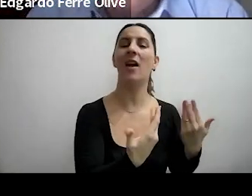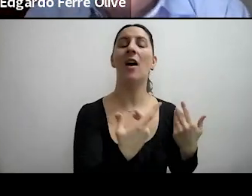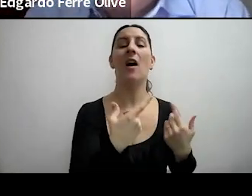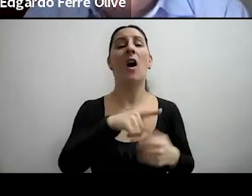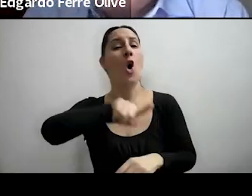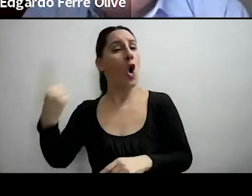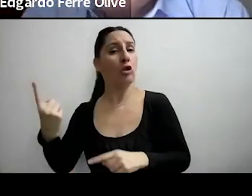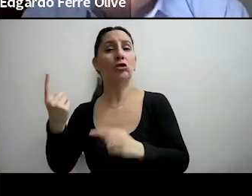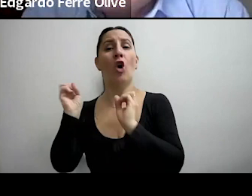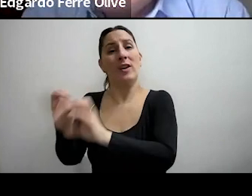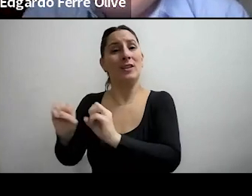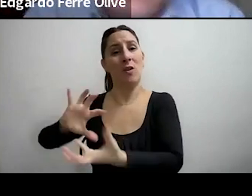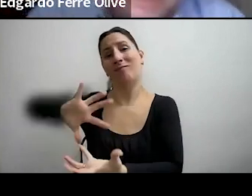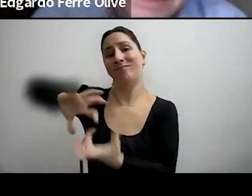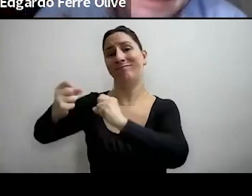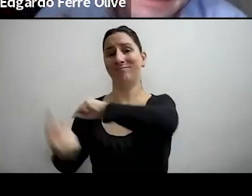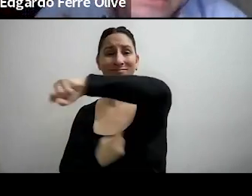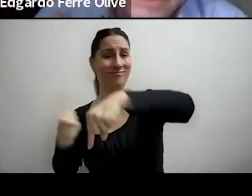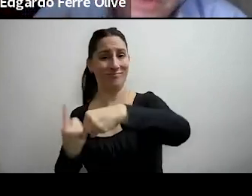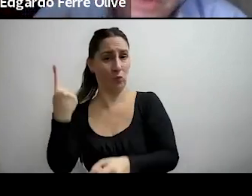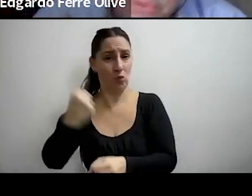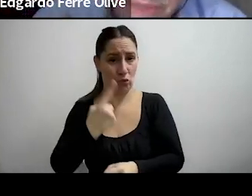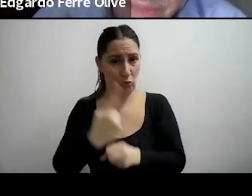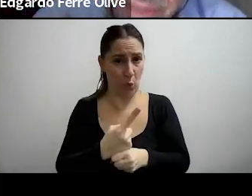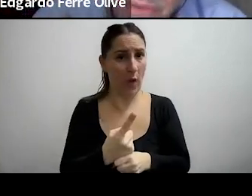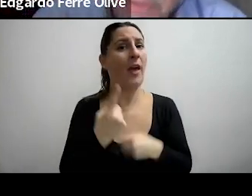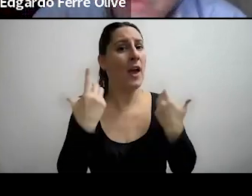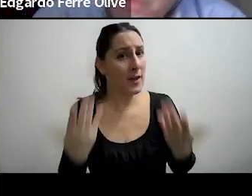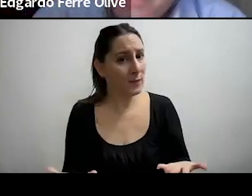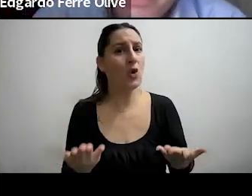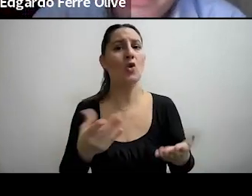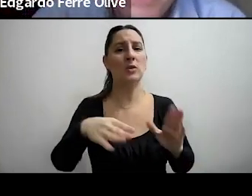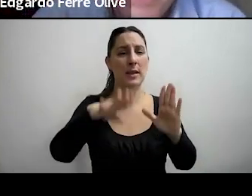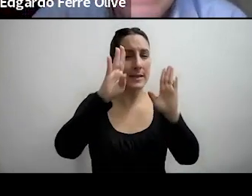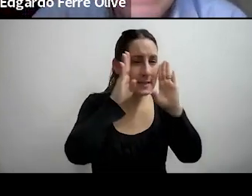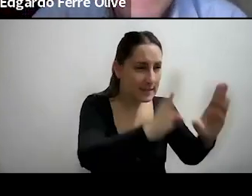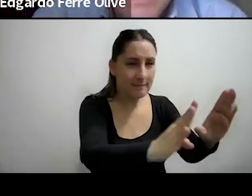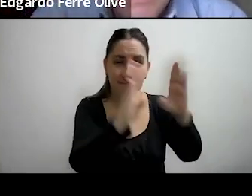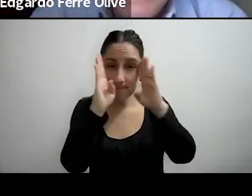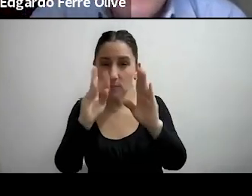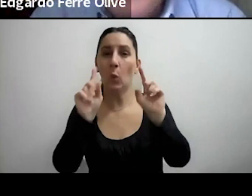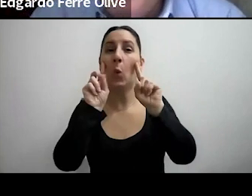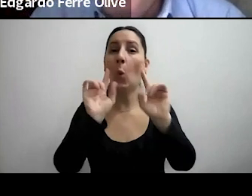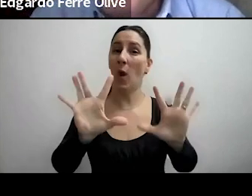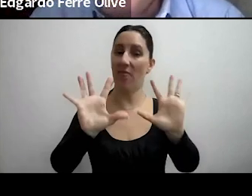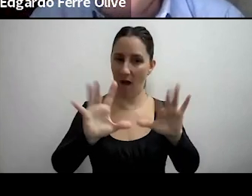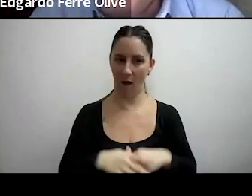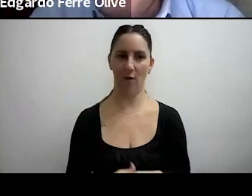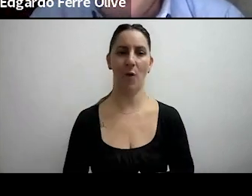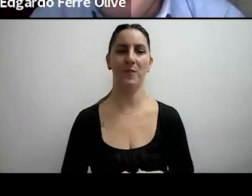otros residuos que no se pueden reciclar. Entonces hay que tener cuidado en su tratamiento y ver cómo lo voy depurando. Las especies